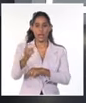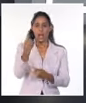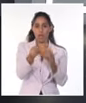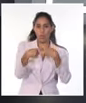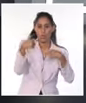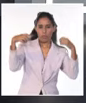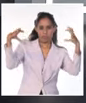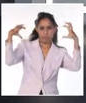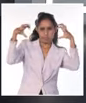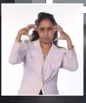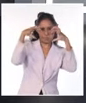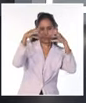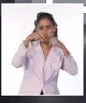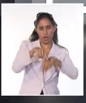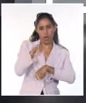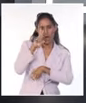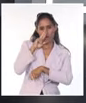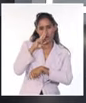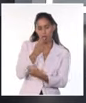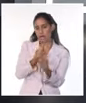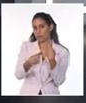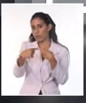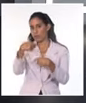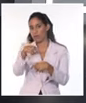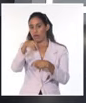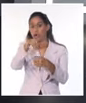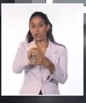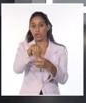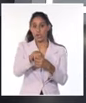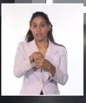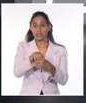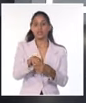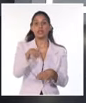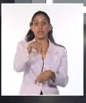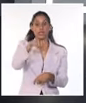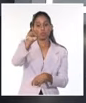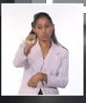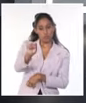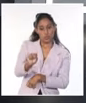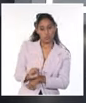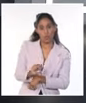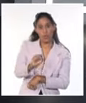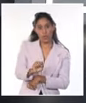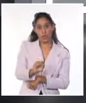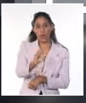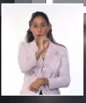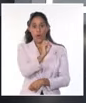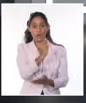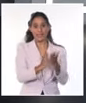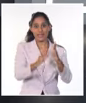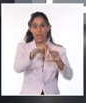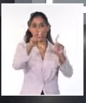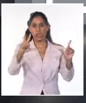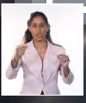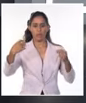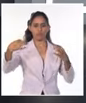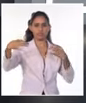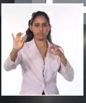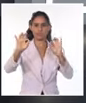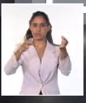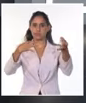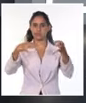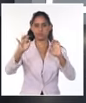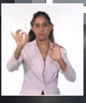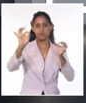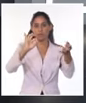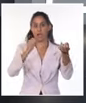territorio se nublar en el la zona interior y sur del oriente del país con aislados chubascos y tormentas eléctricas